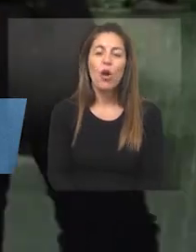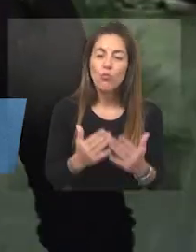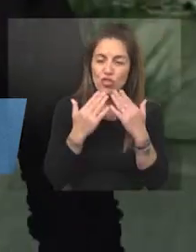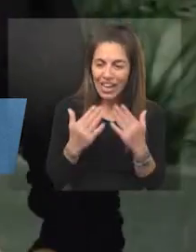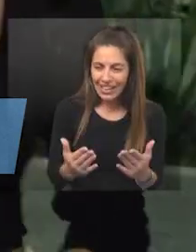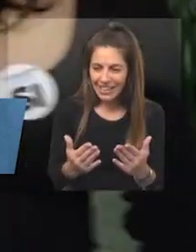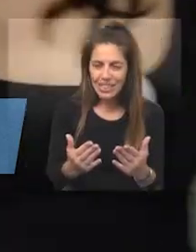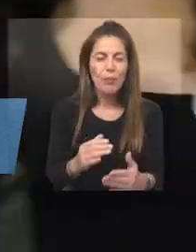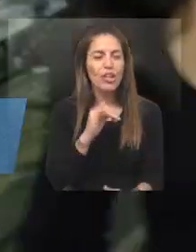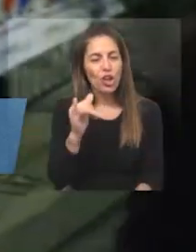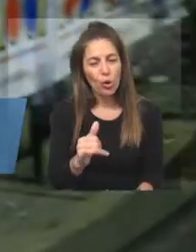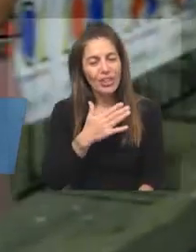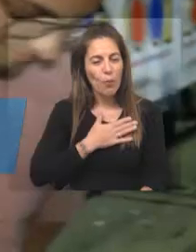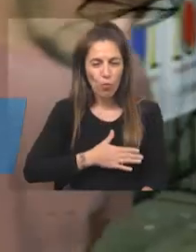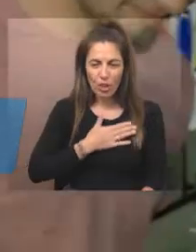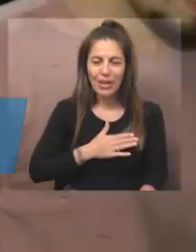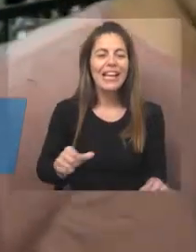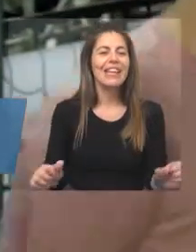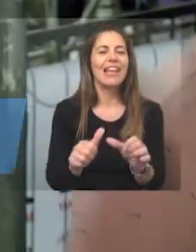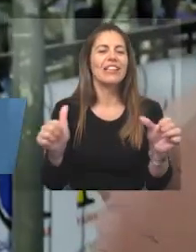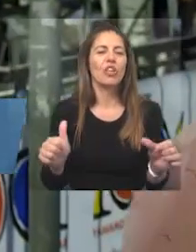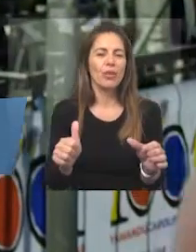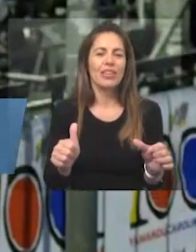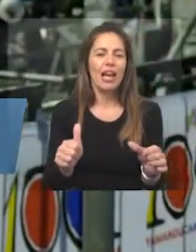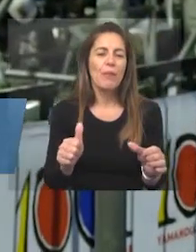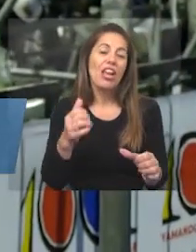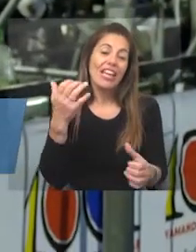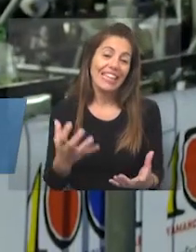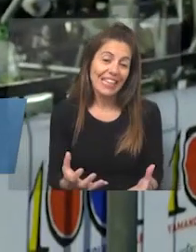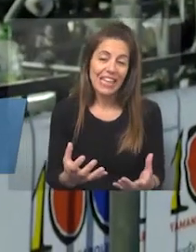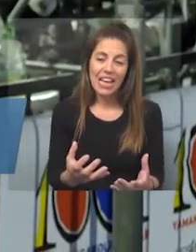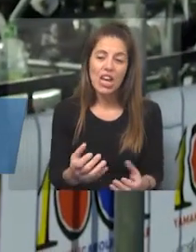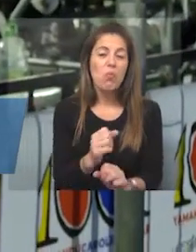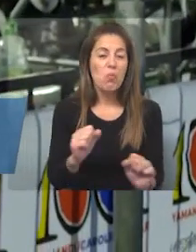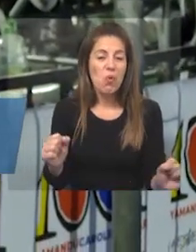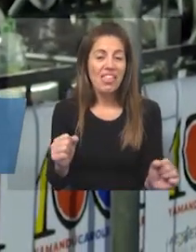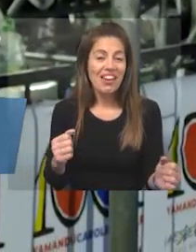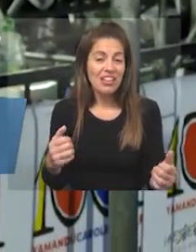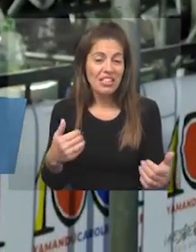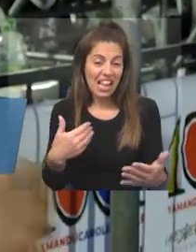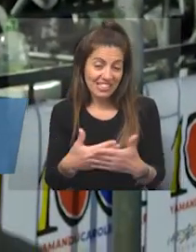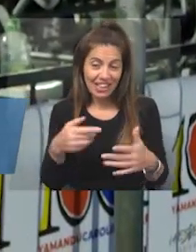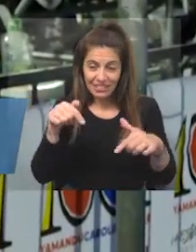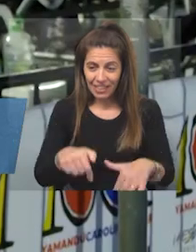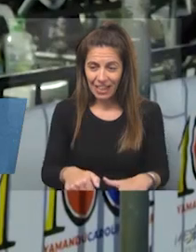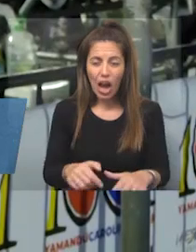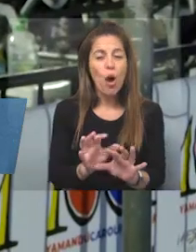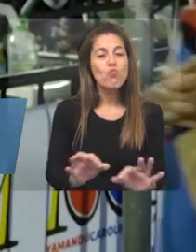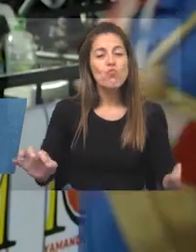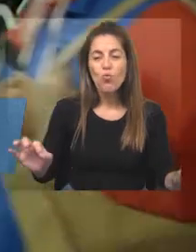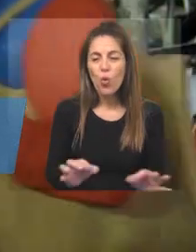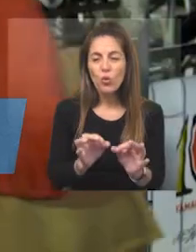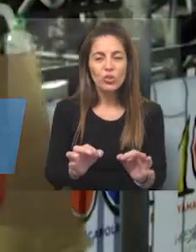gracias por estos minutos es muy amable esta actividad bueno para que los los que tengan ganas de de arrimarse bueno va a haber música y